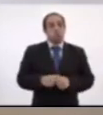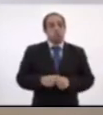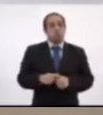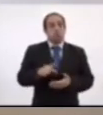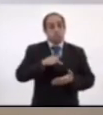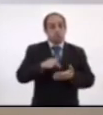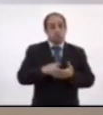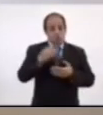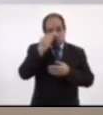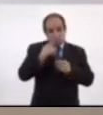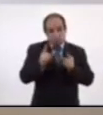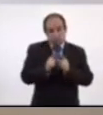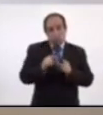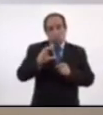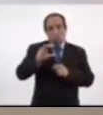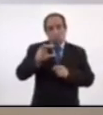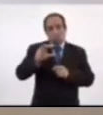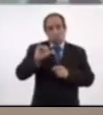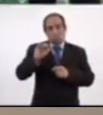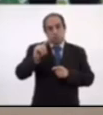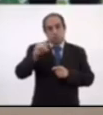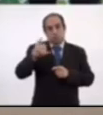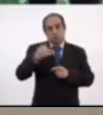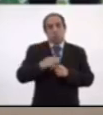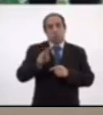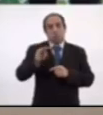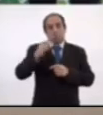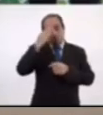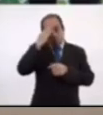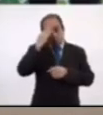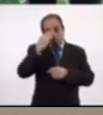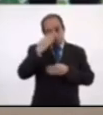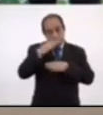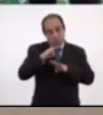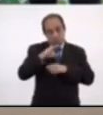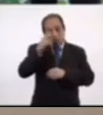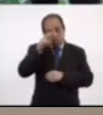temporal del Citibanamex. Gracias.